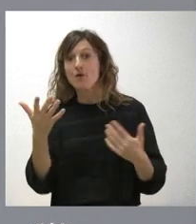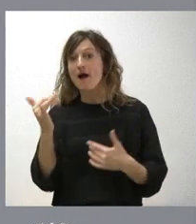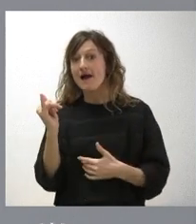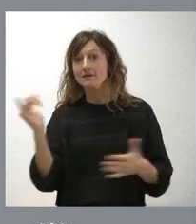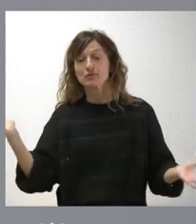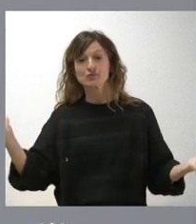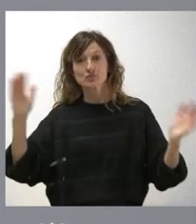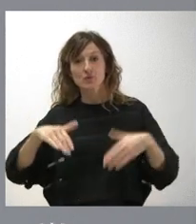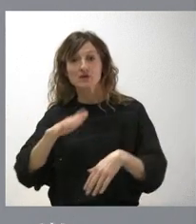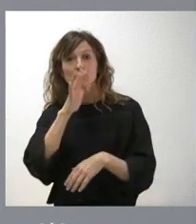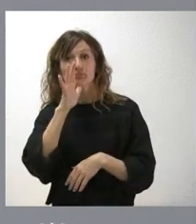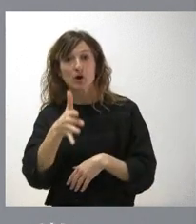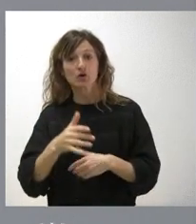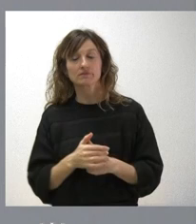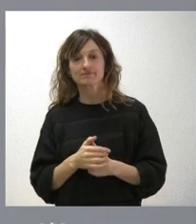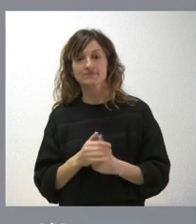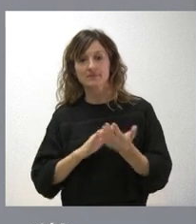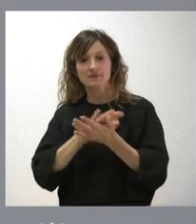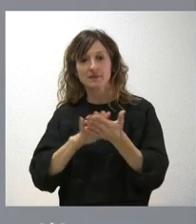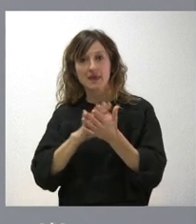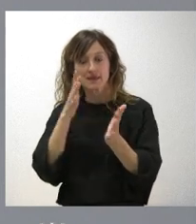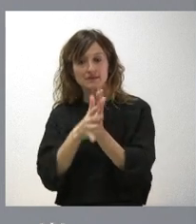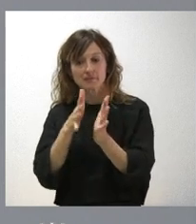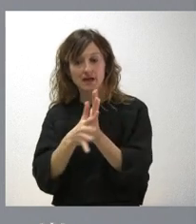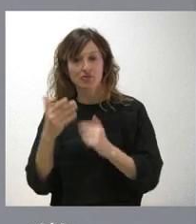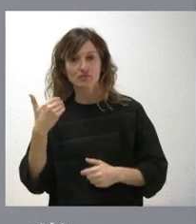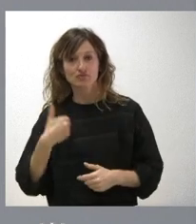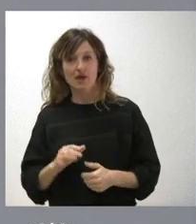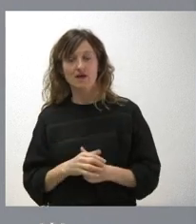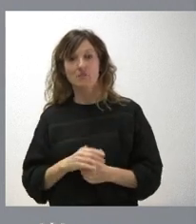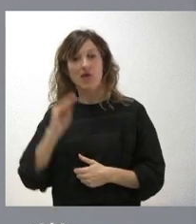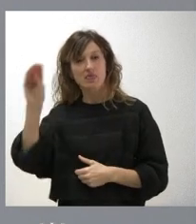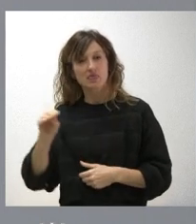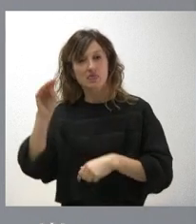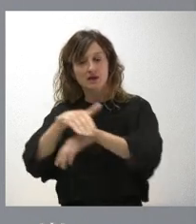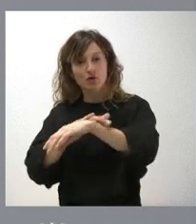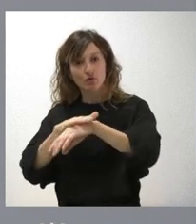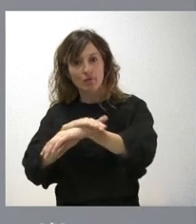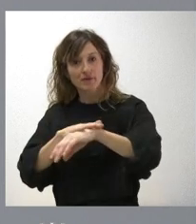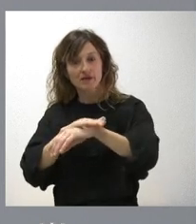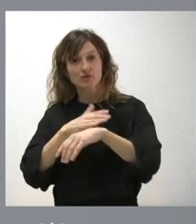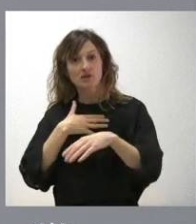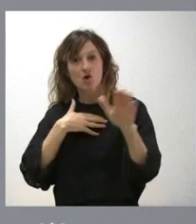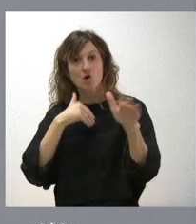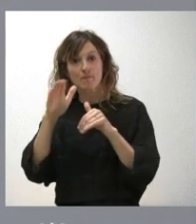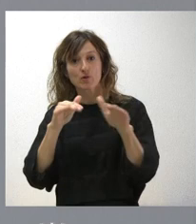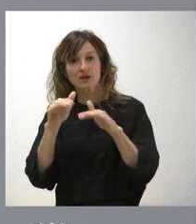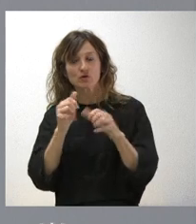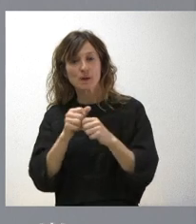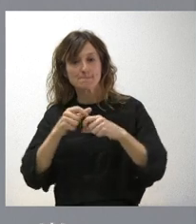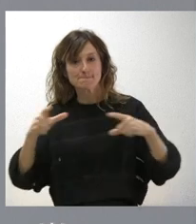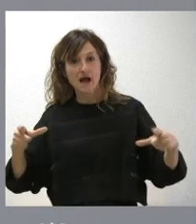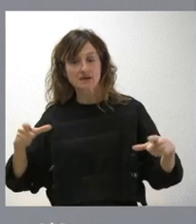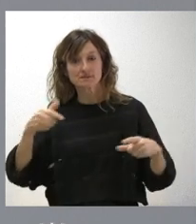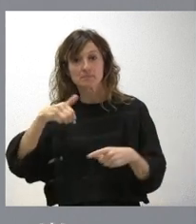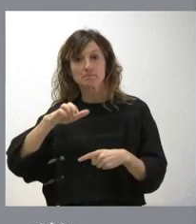qué no los hay por lo que hemos dicho muchas veces porque hemos insistido al gobierno en ampliar las convocatorias de médicos mir y no se